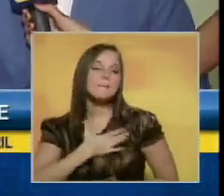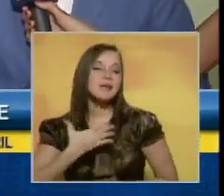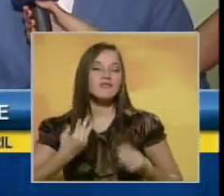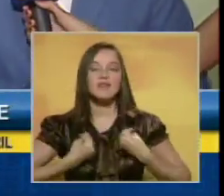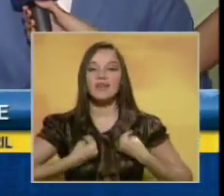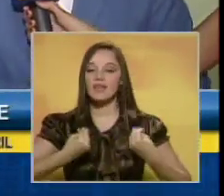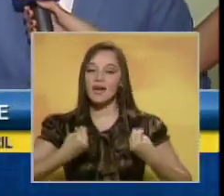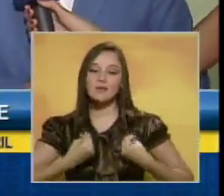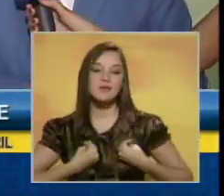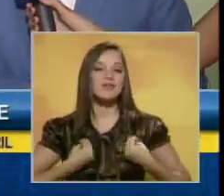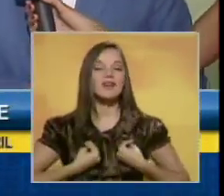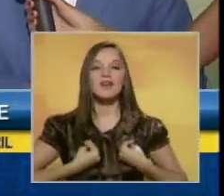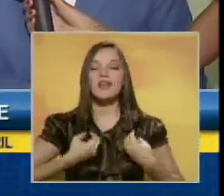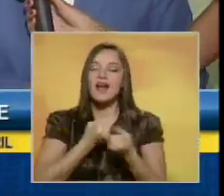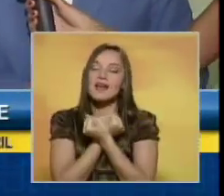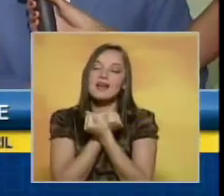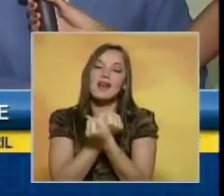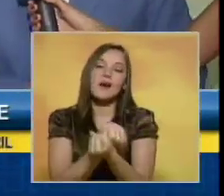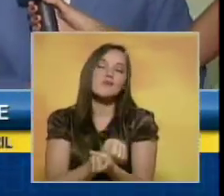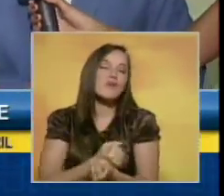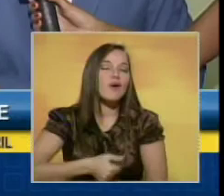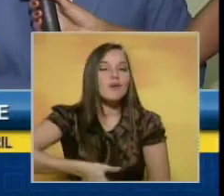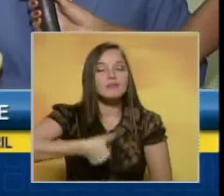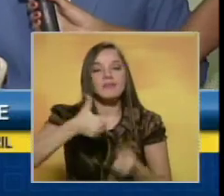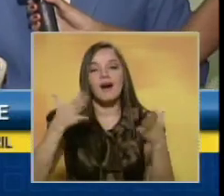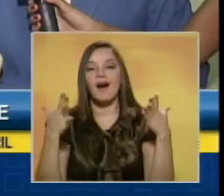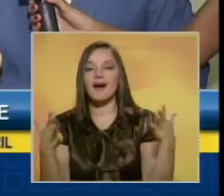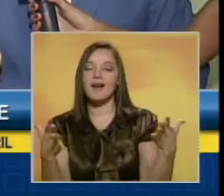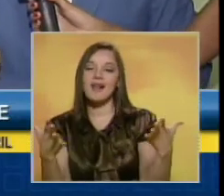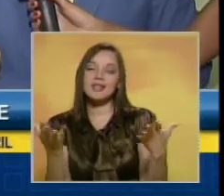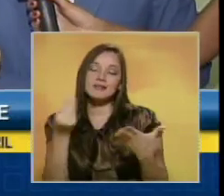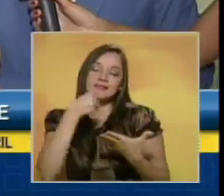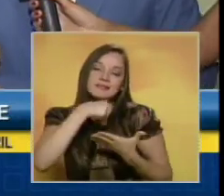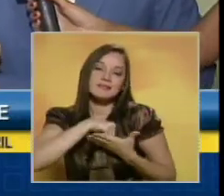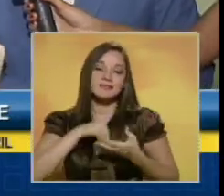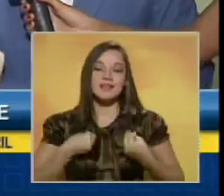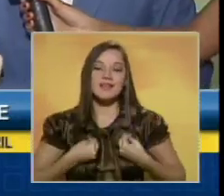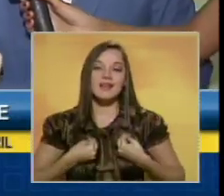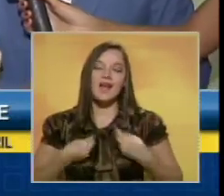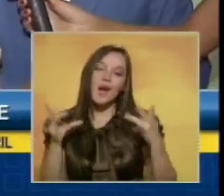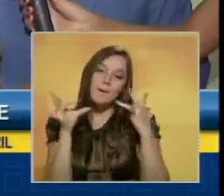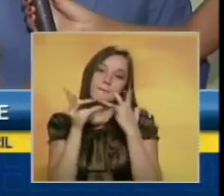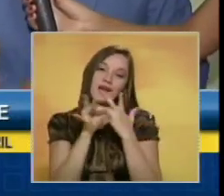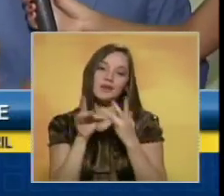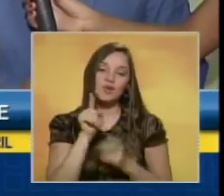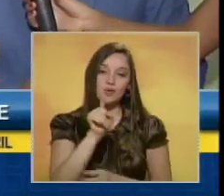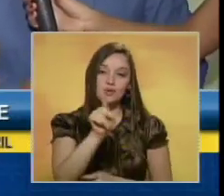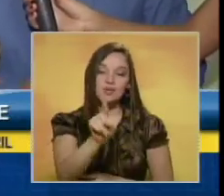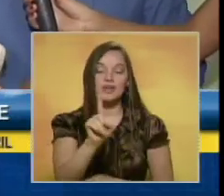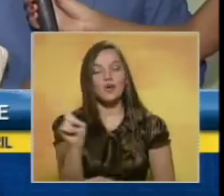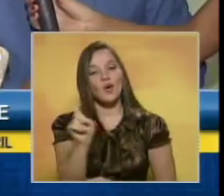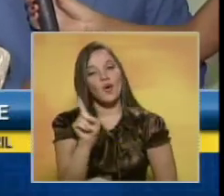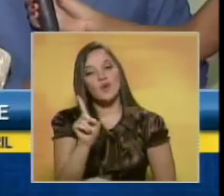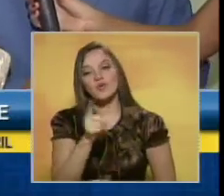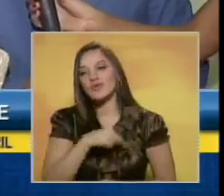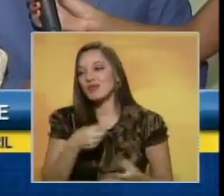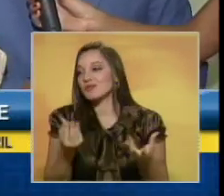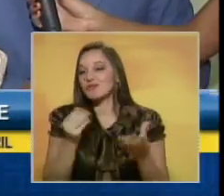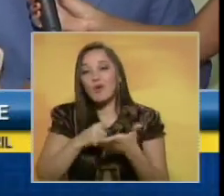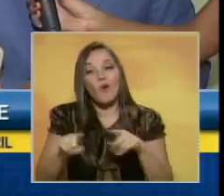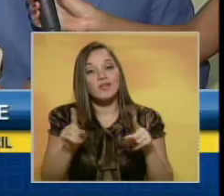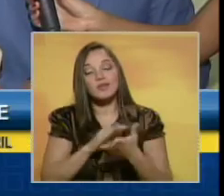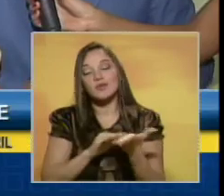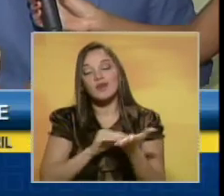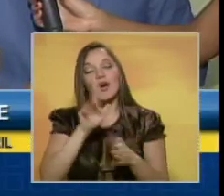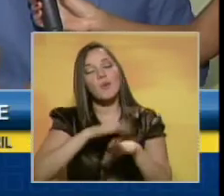mi vida, el amor más grande que tengo en la vida. Me caso contigo, no tengo salida, porque